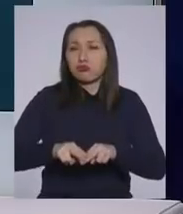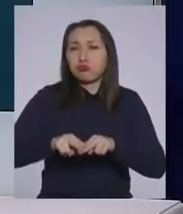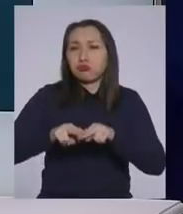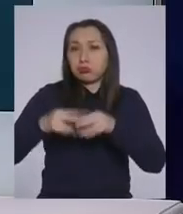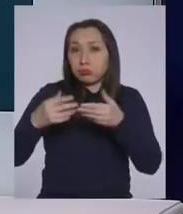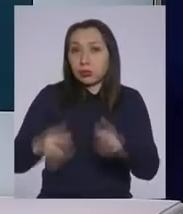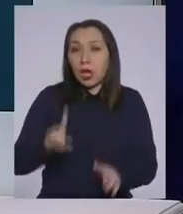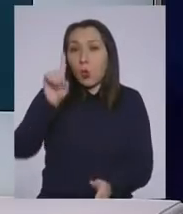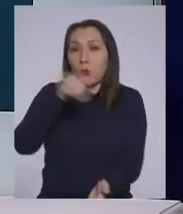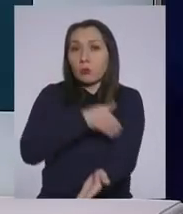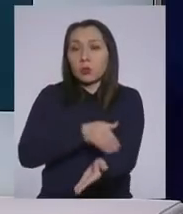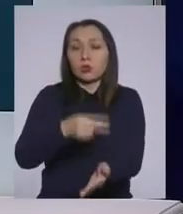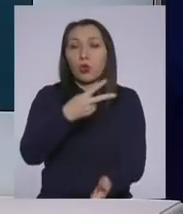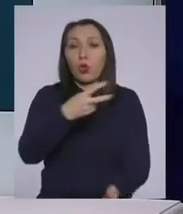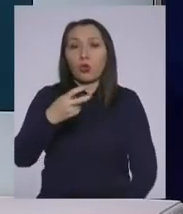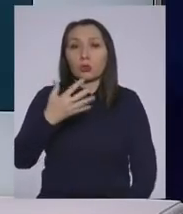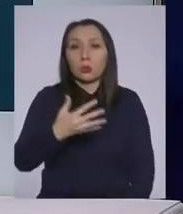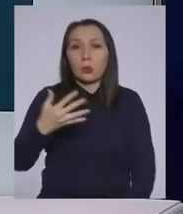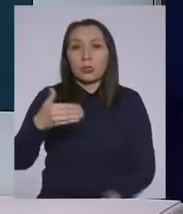acumulando